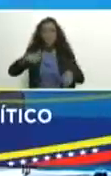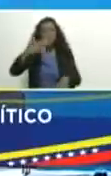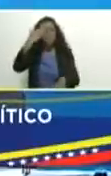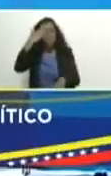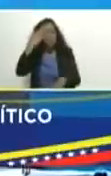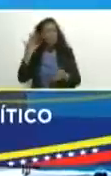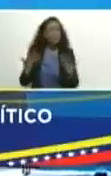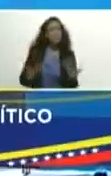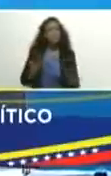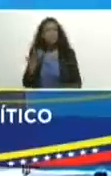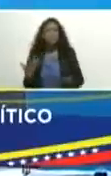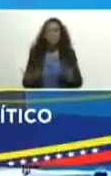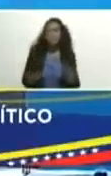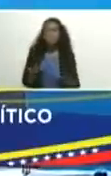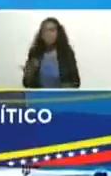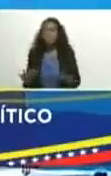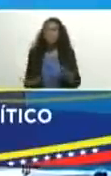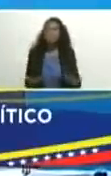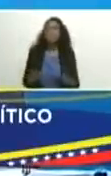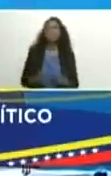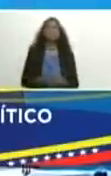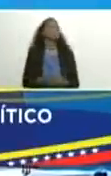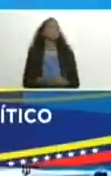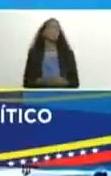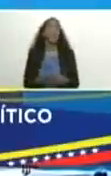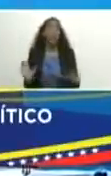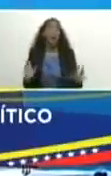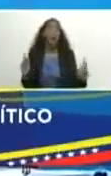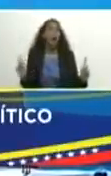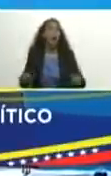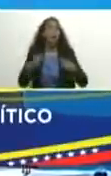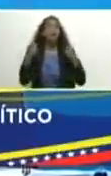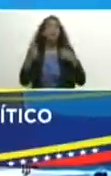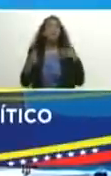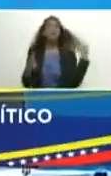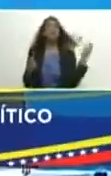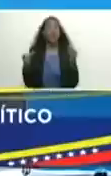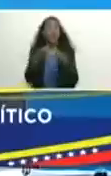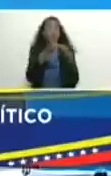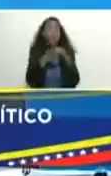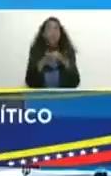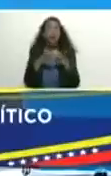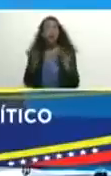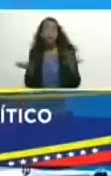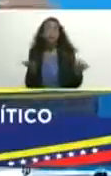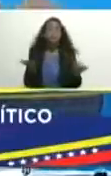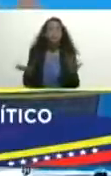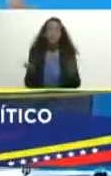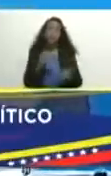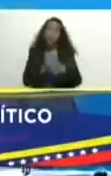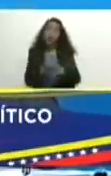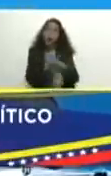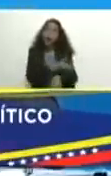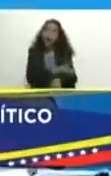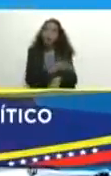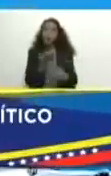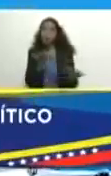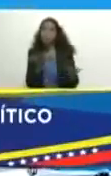venezolanas, sobre el relanzamiento de estas unidades por la paz. Usted lo había anunciado ya hace